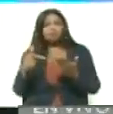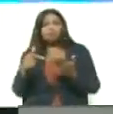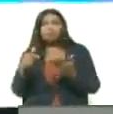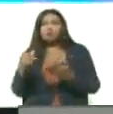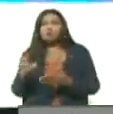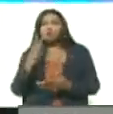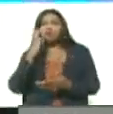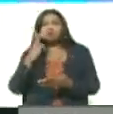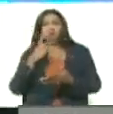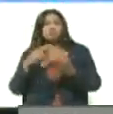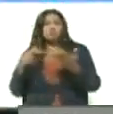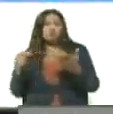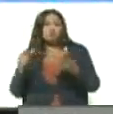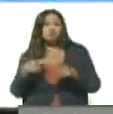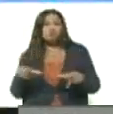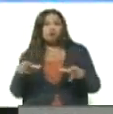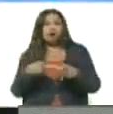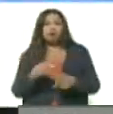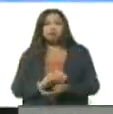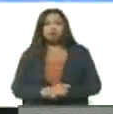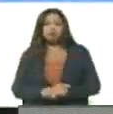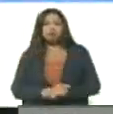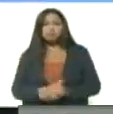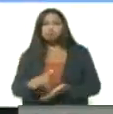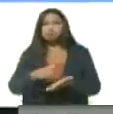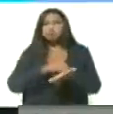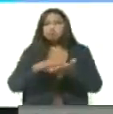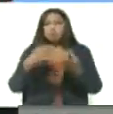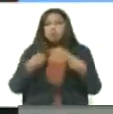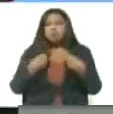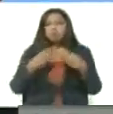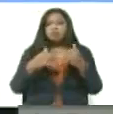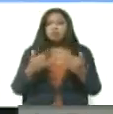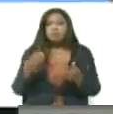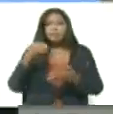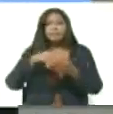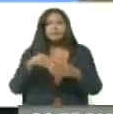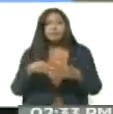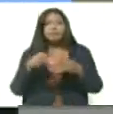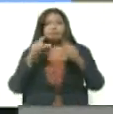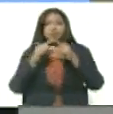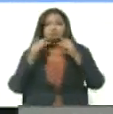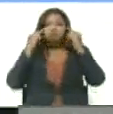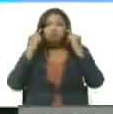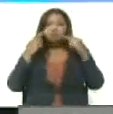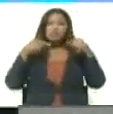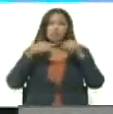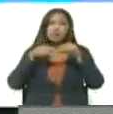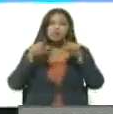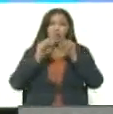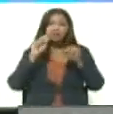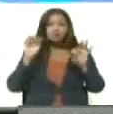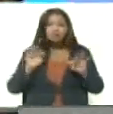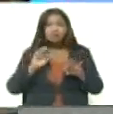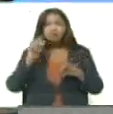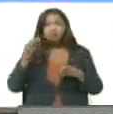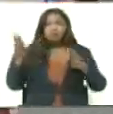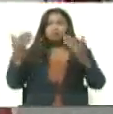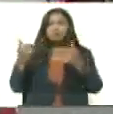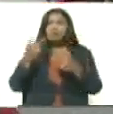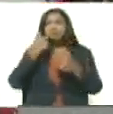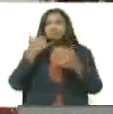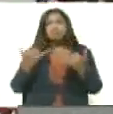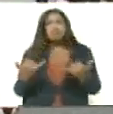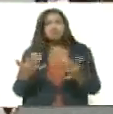Washington, viniendo de Nueva York, y se ponen su sonrisa postiza y vienen a